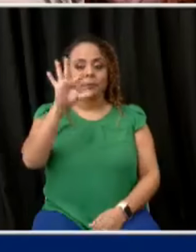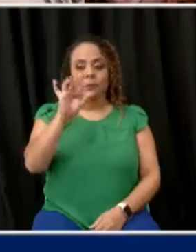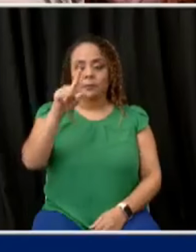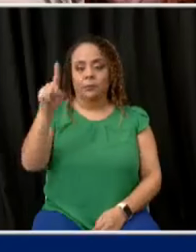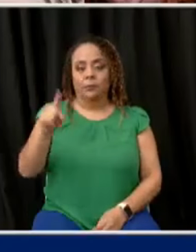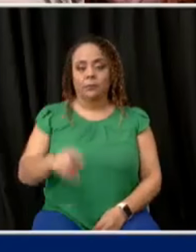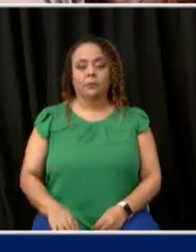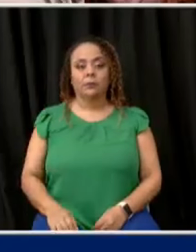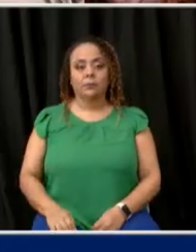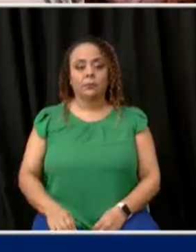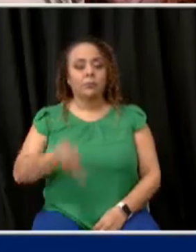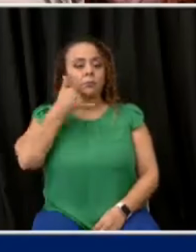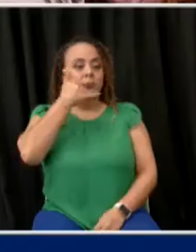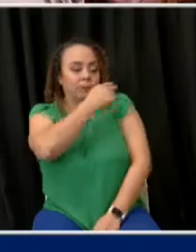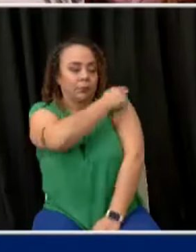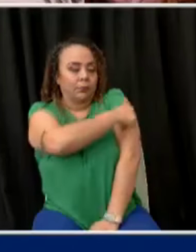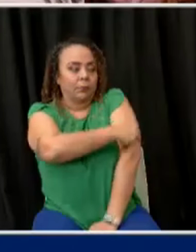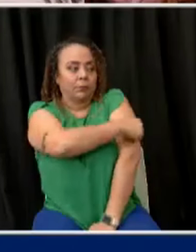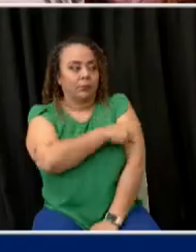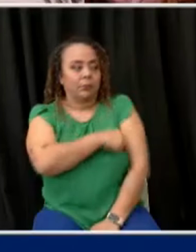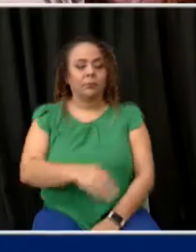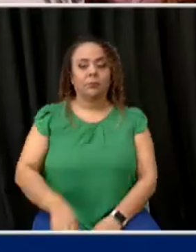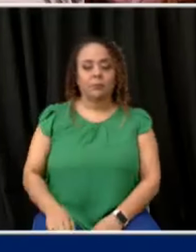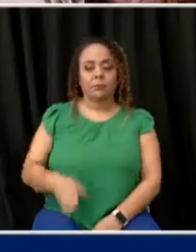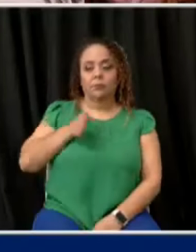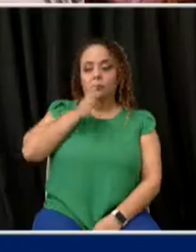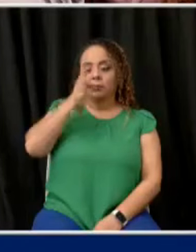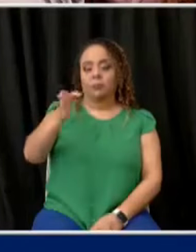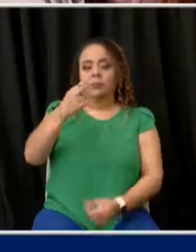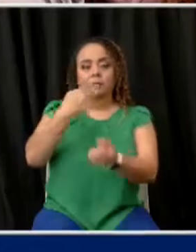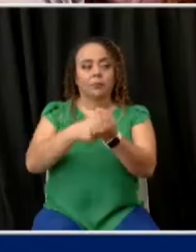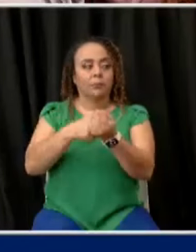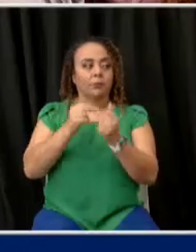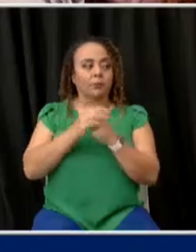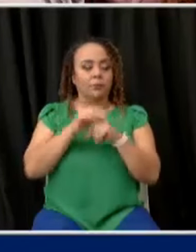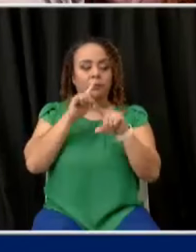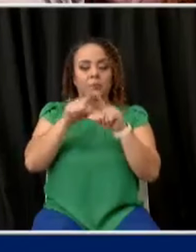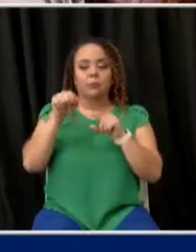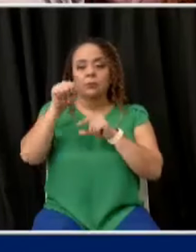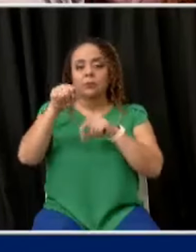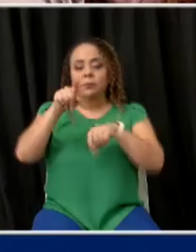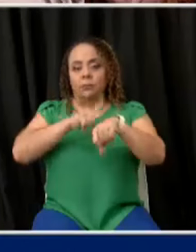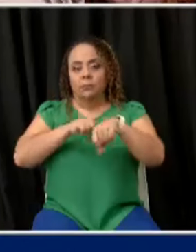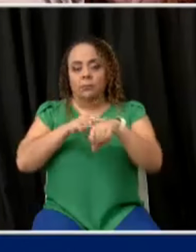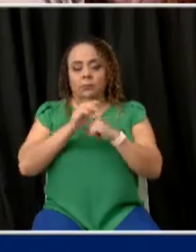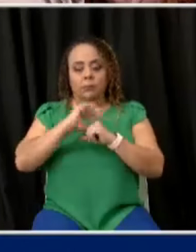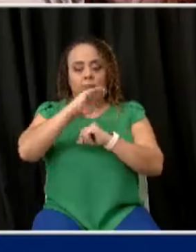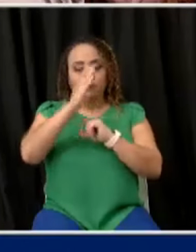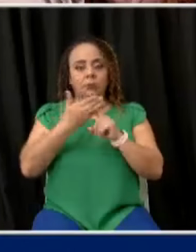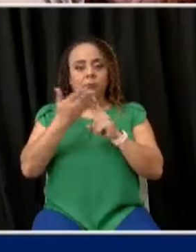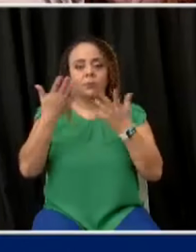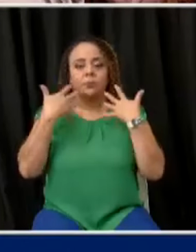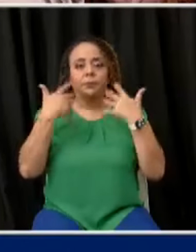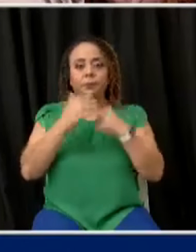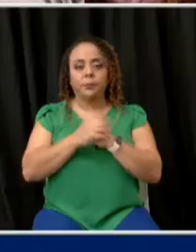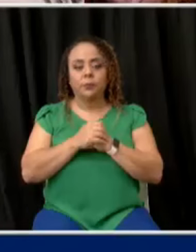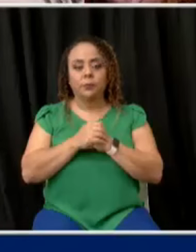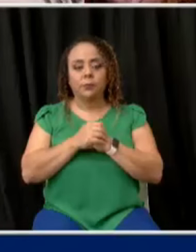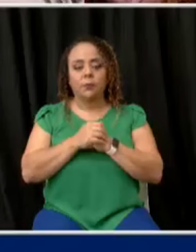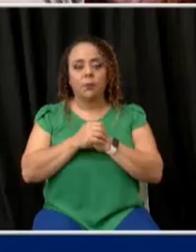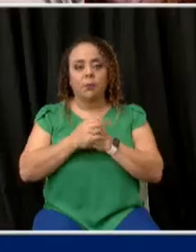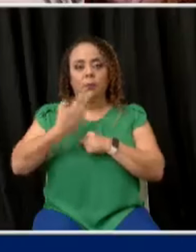911, llamar a la Cruz Roja, trasladarse a un hospital. Pero en ese momento del golpe de calor que nos da en